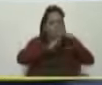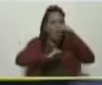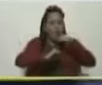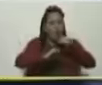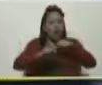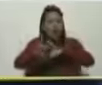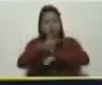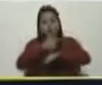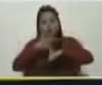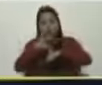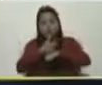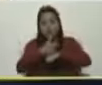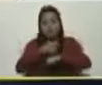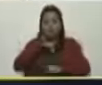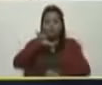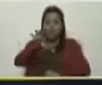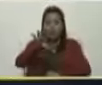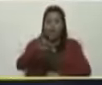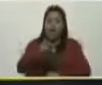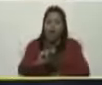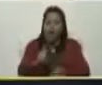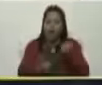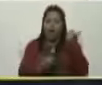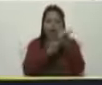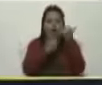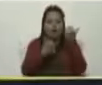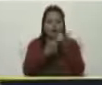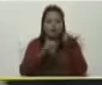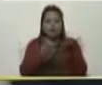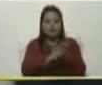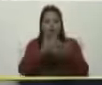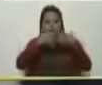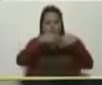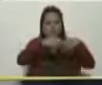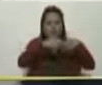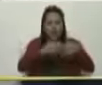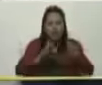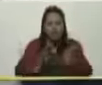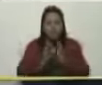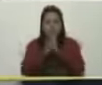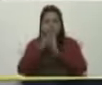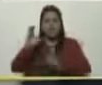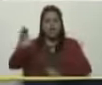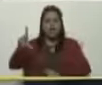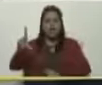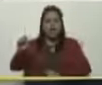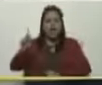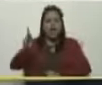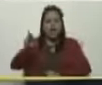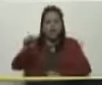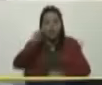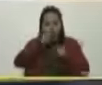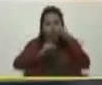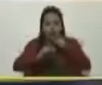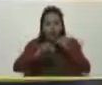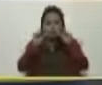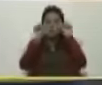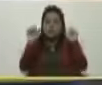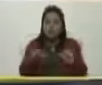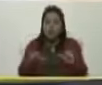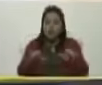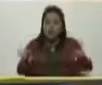hecho importantes inversiones en la planta de Santa Clara y en todo lo que es el sistema del acueducto,